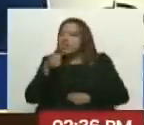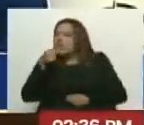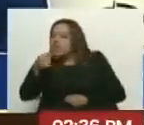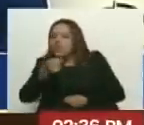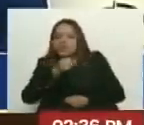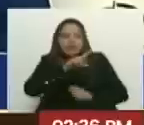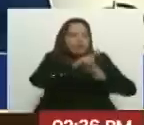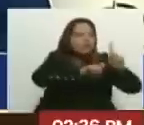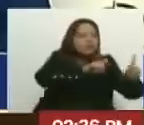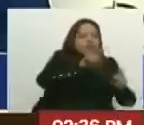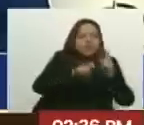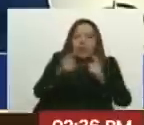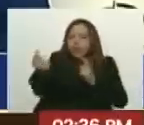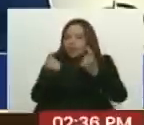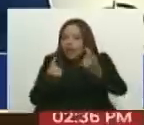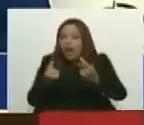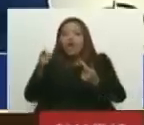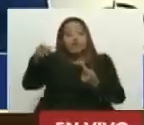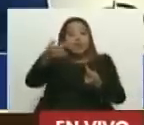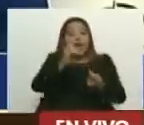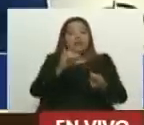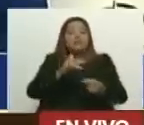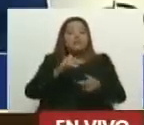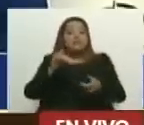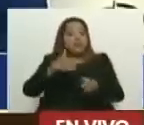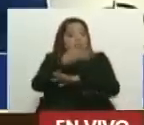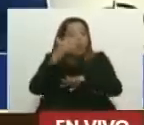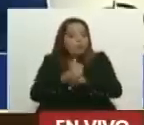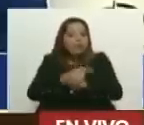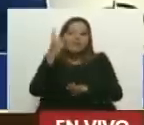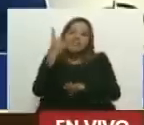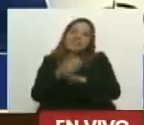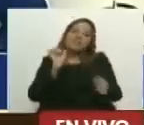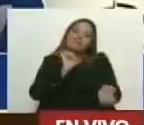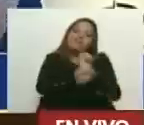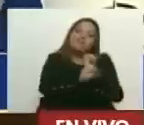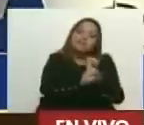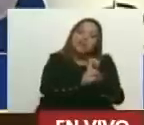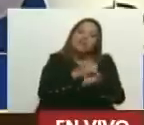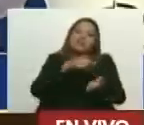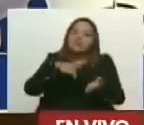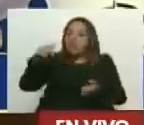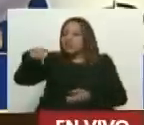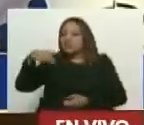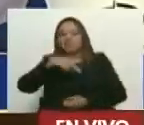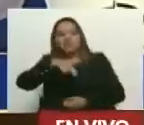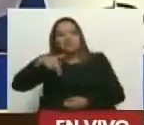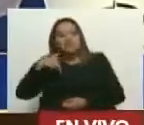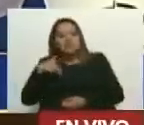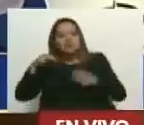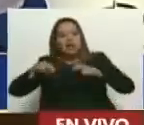respectivas, para llegar a la sanción, que es lo que estamos aquí haciendo. nosotros